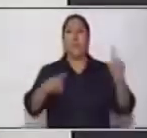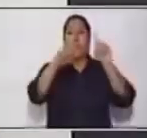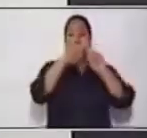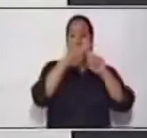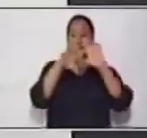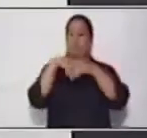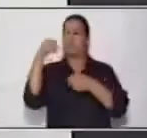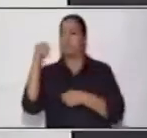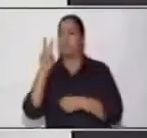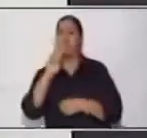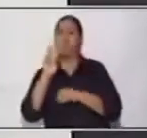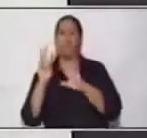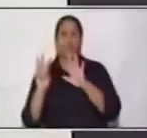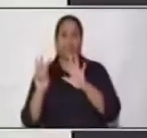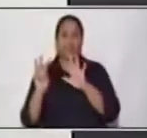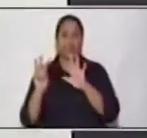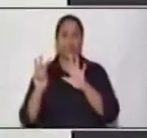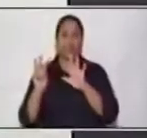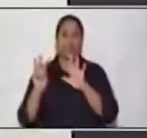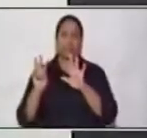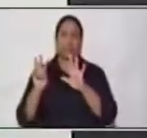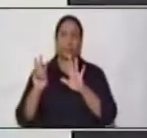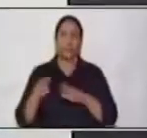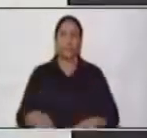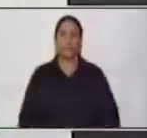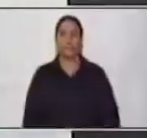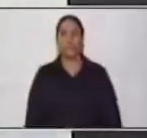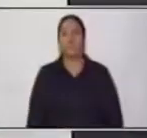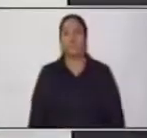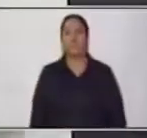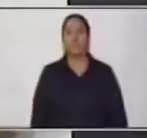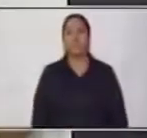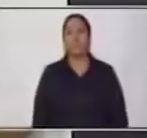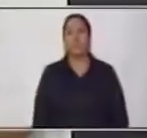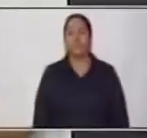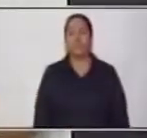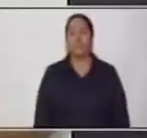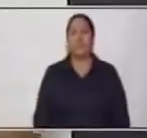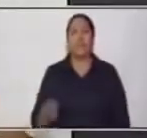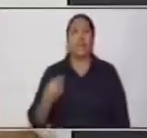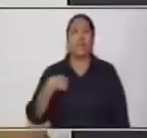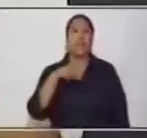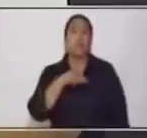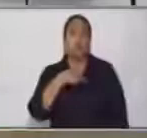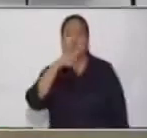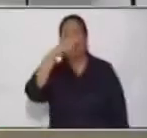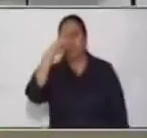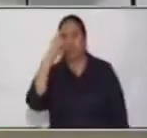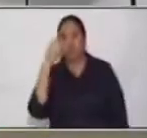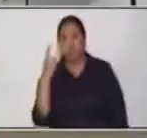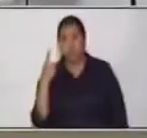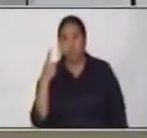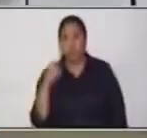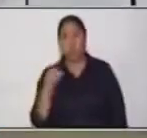28. De igual forma, vamos a trabajar nuestro segundo valor